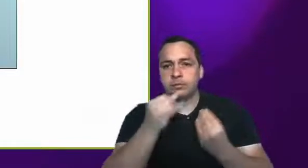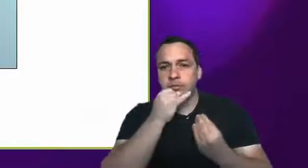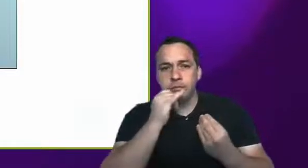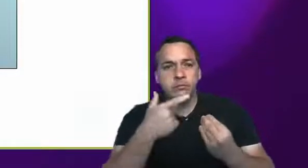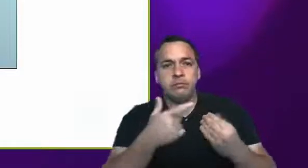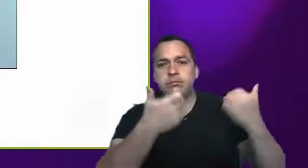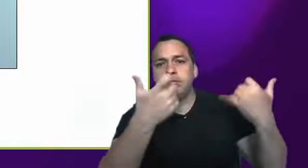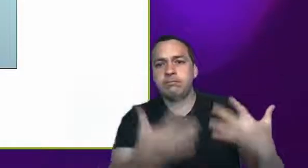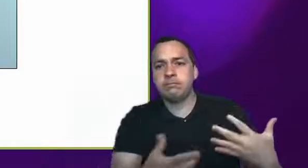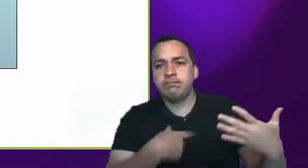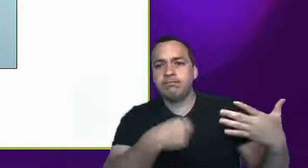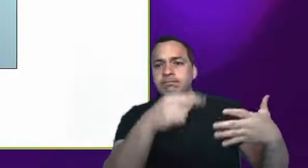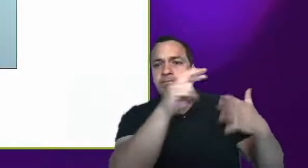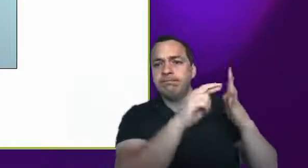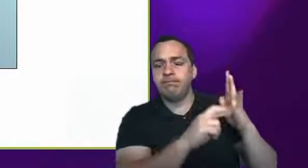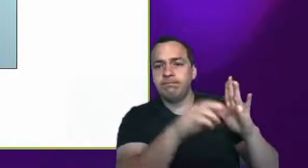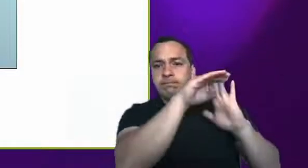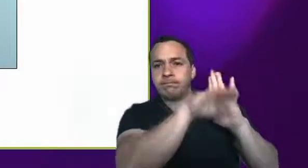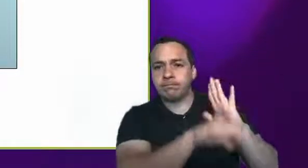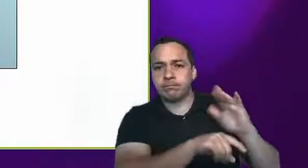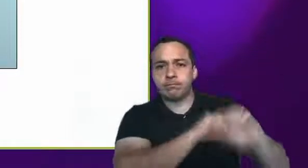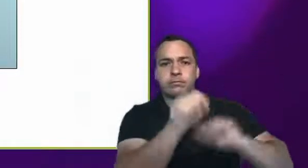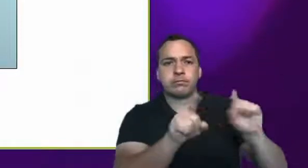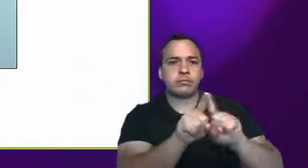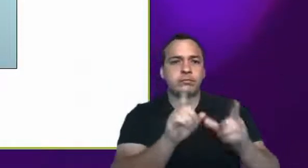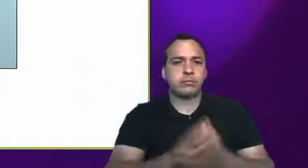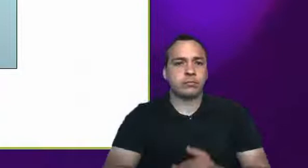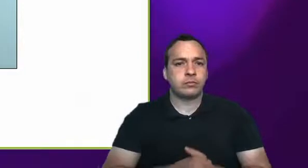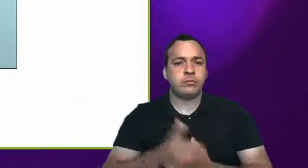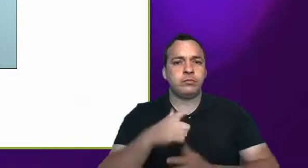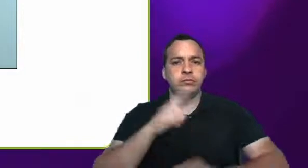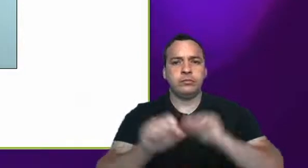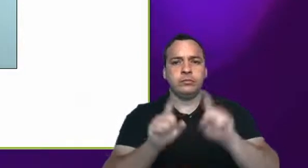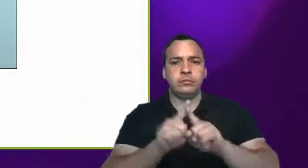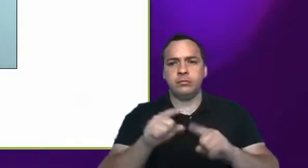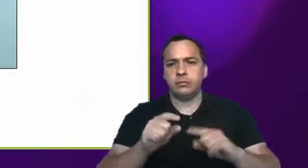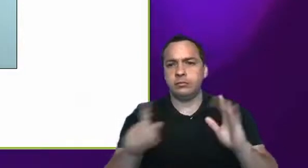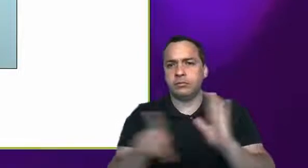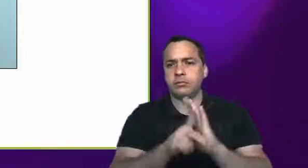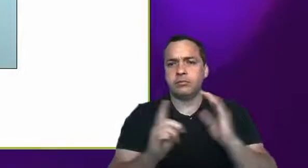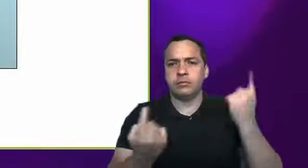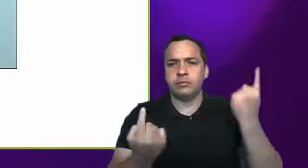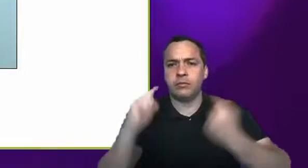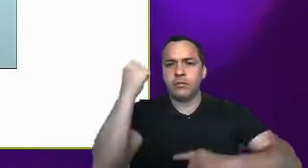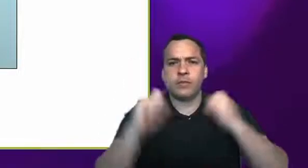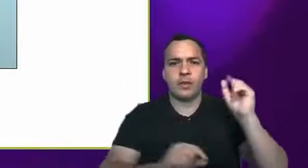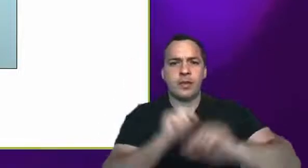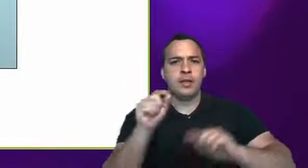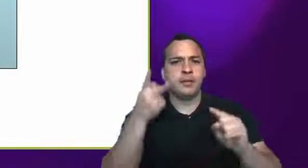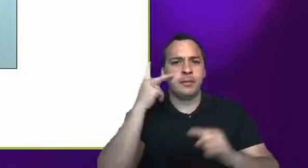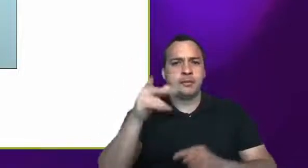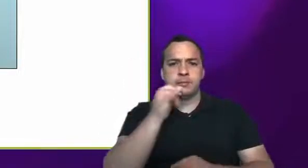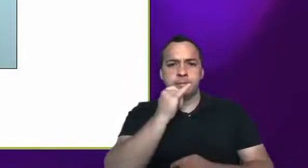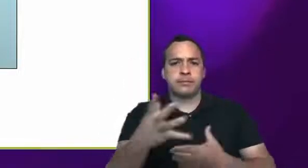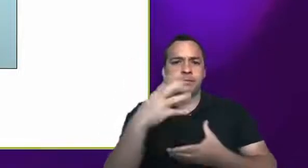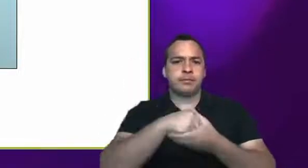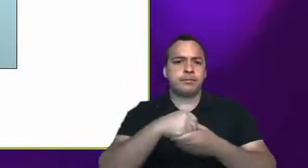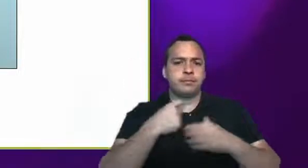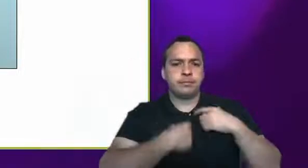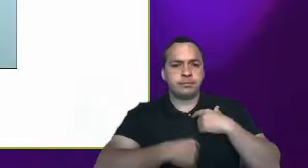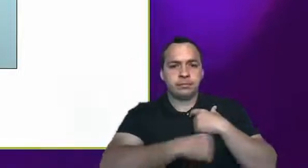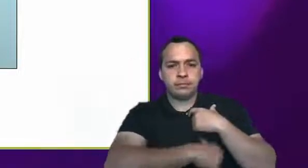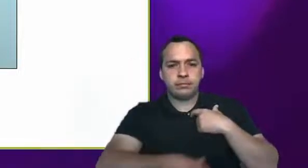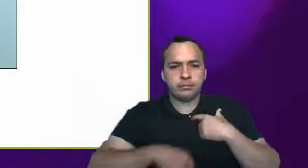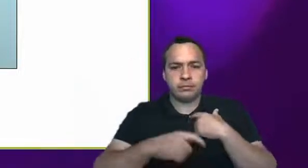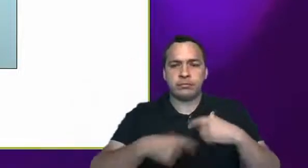de criterios, que los llamamos también a estos criterios de Milano para los tumores neuroendocrinos, donde nosotros confirmamos